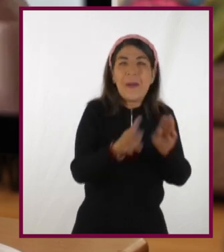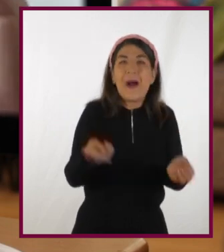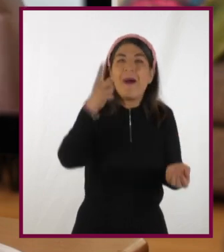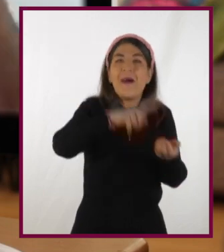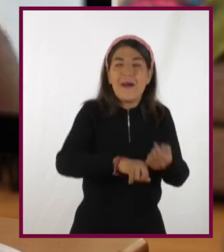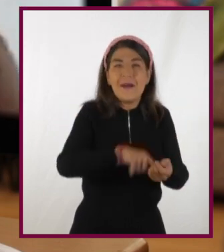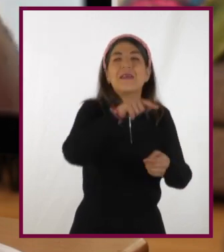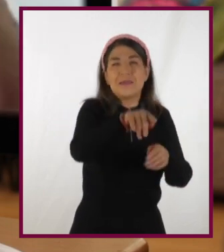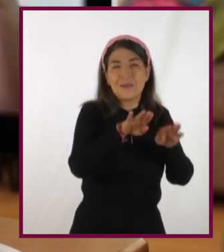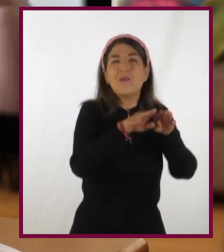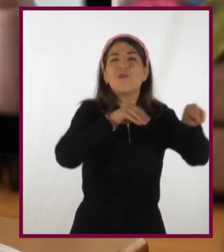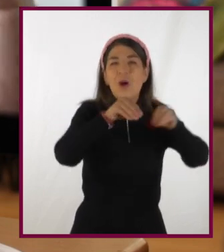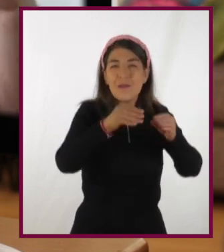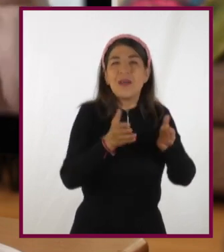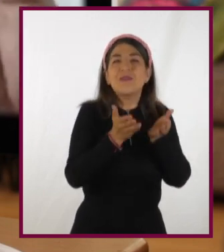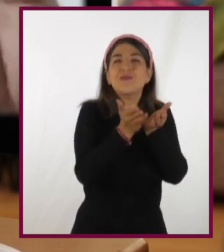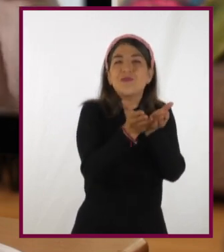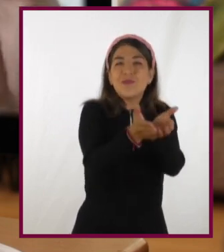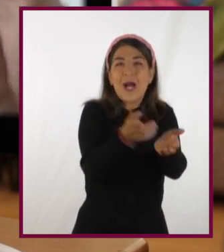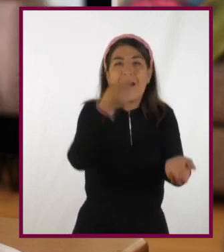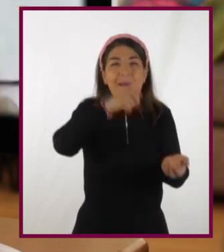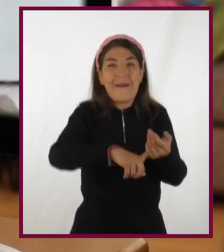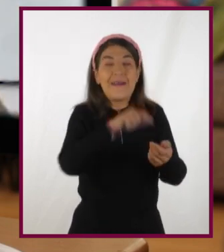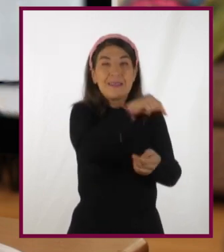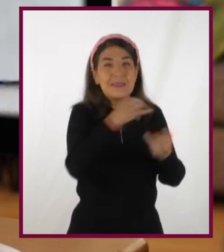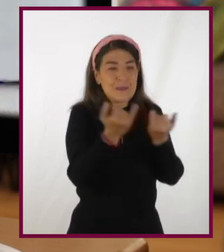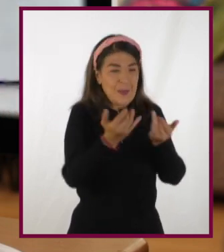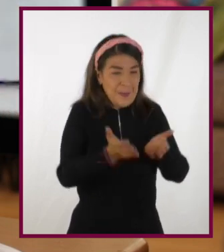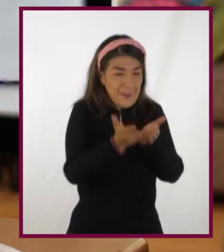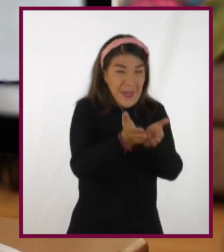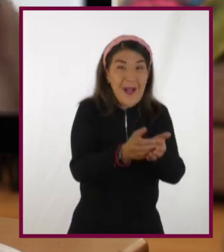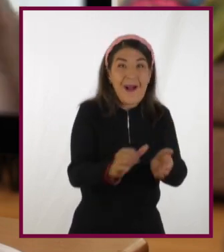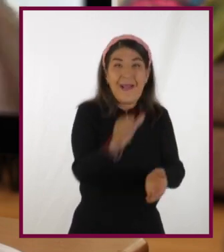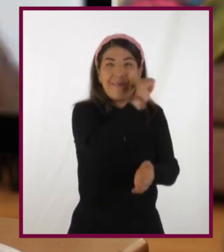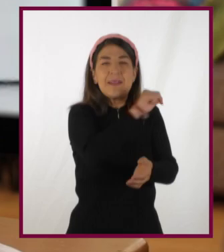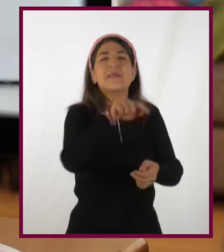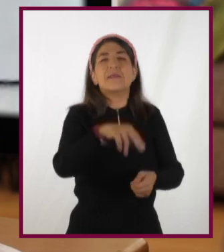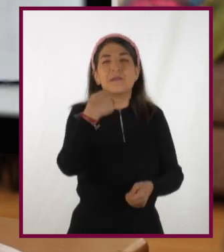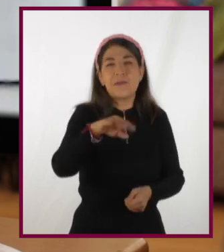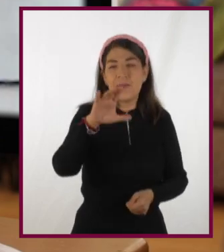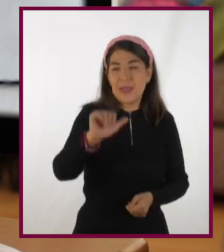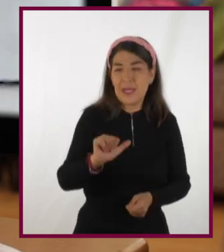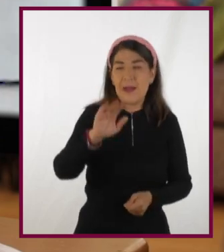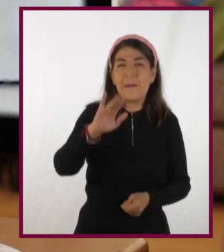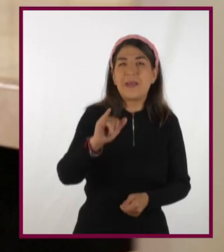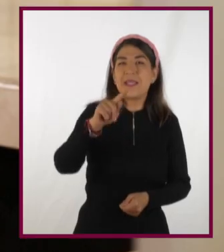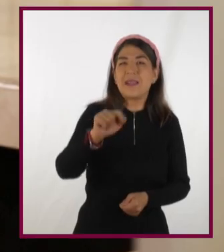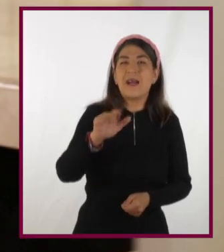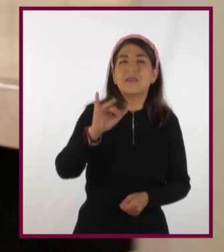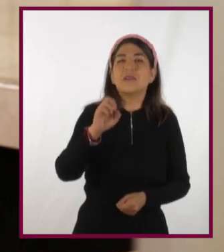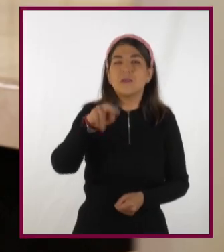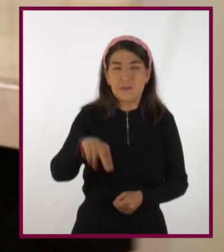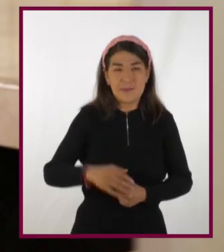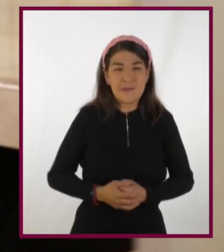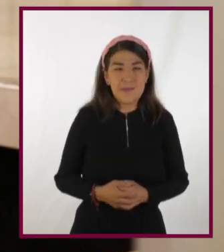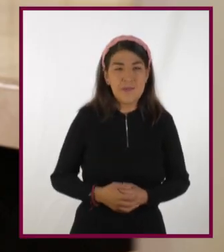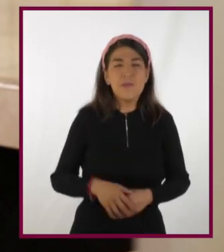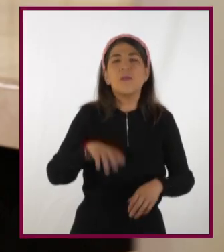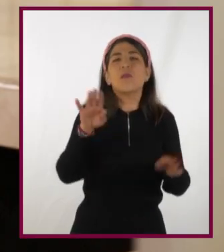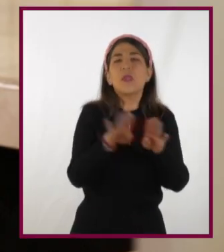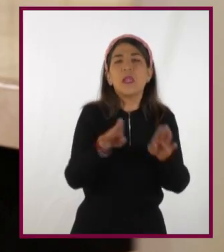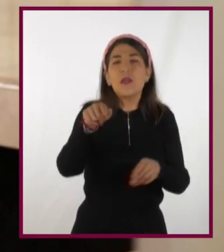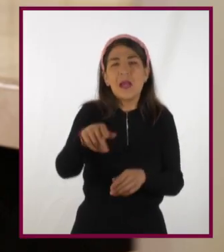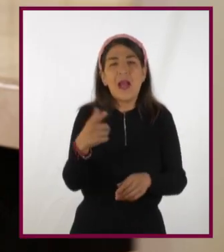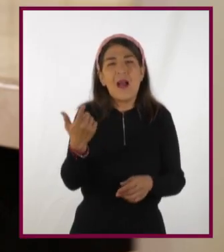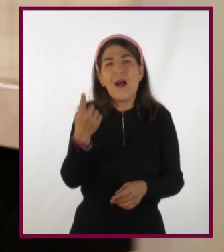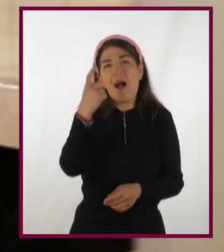generan unas trayectorias atrás de la propela. A este fenómeno le llamamos cavitación. Finalmente, la presión del agua y de